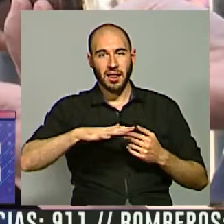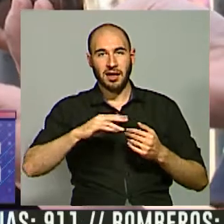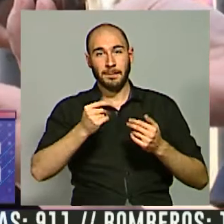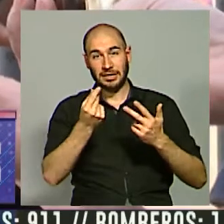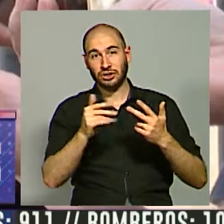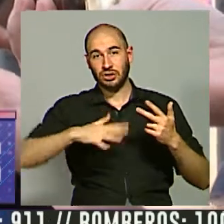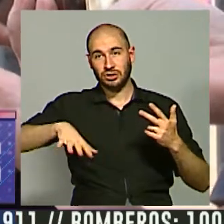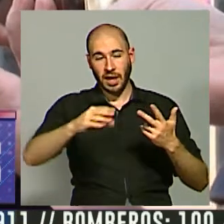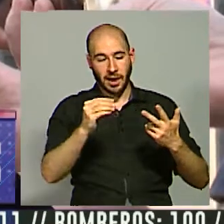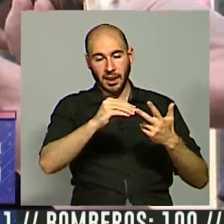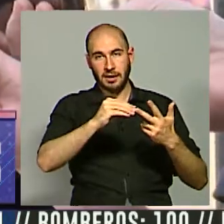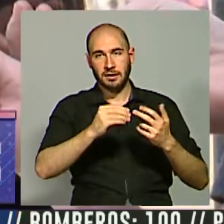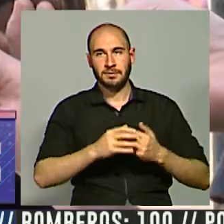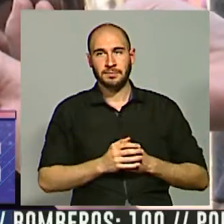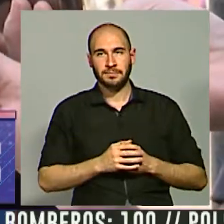la tarifa social,